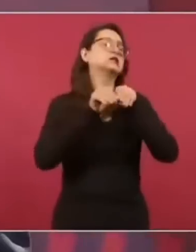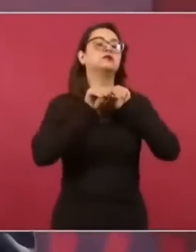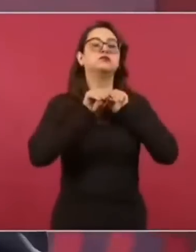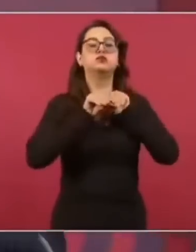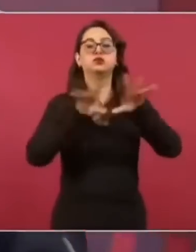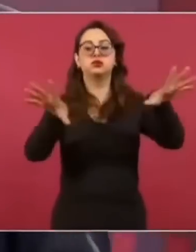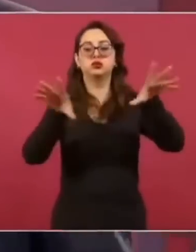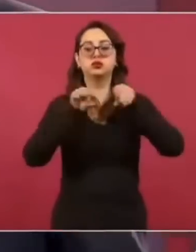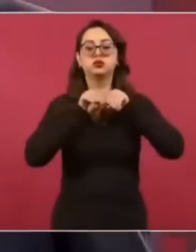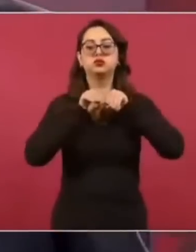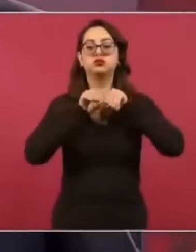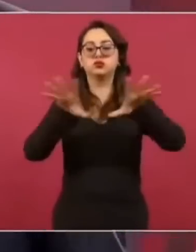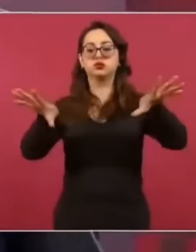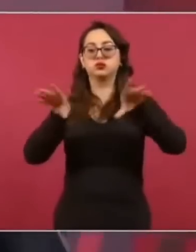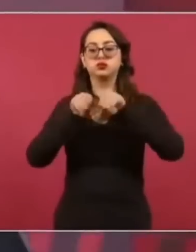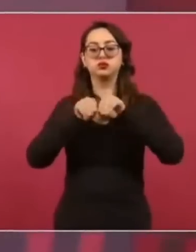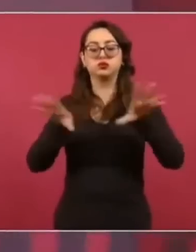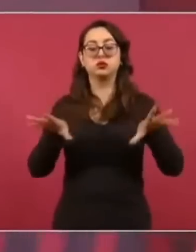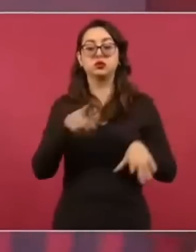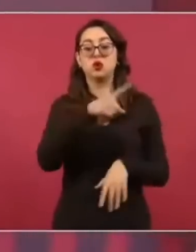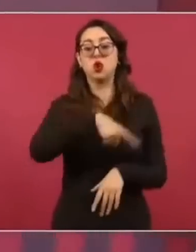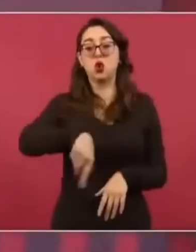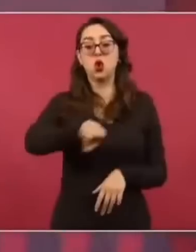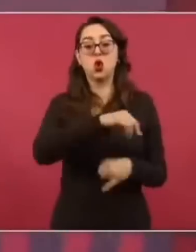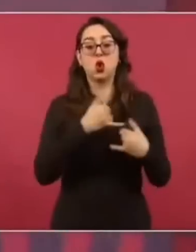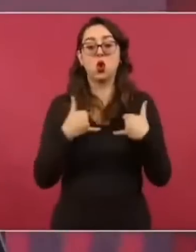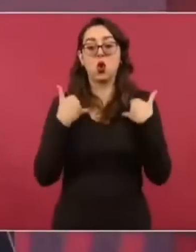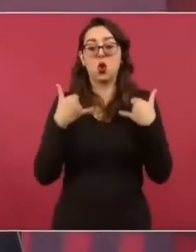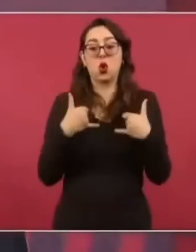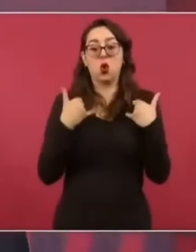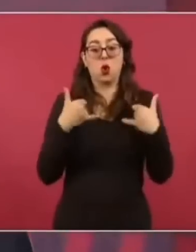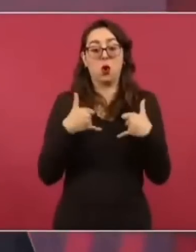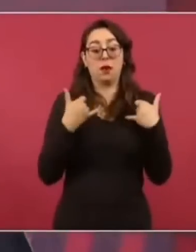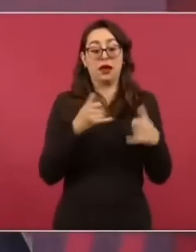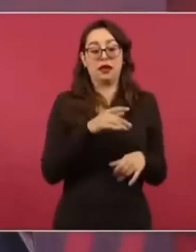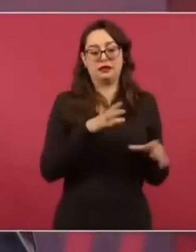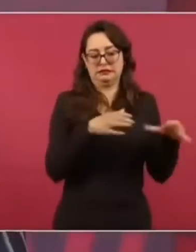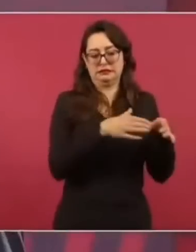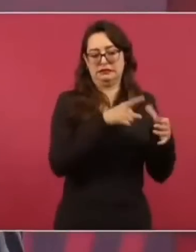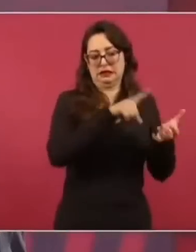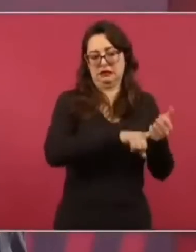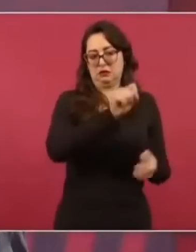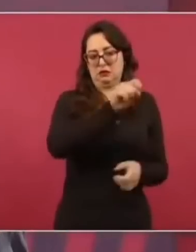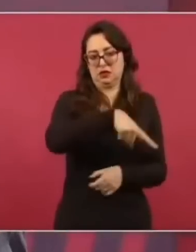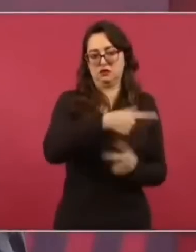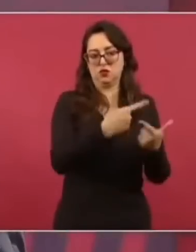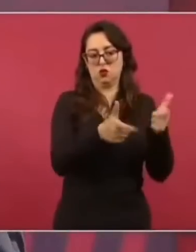de jóvenes fifís en contra